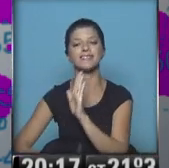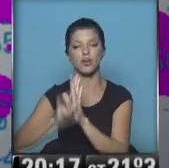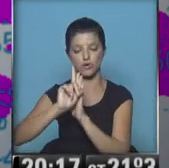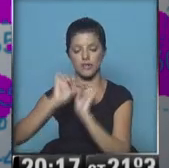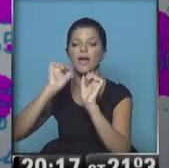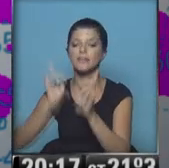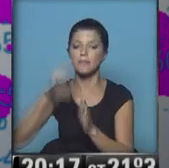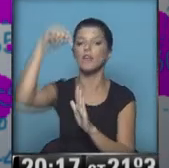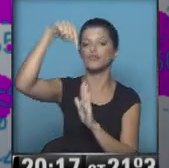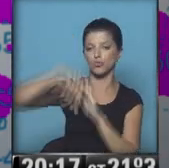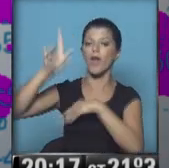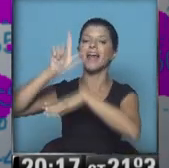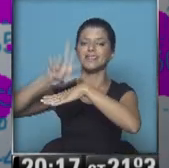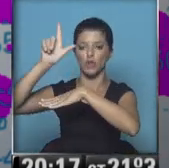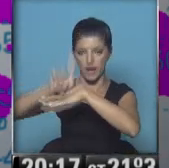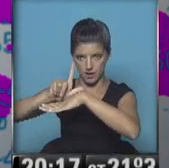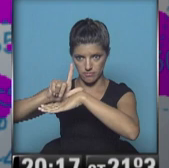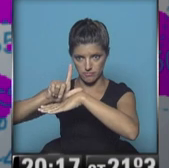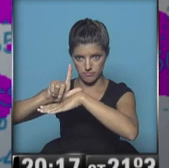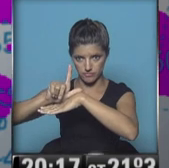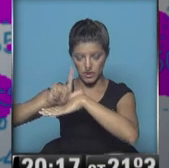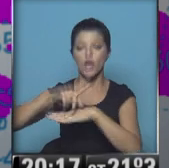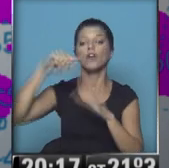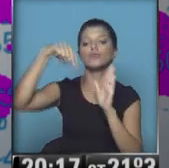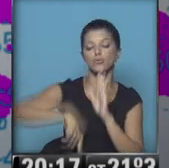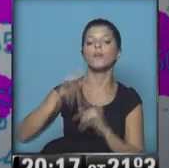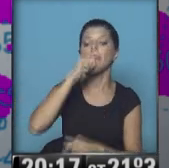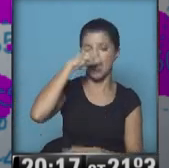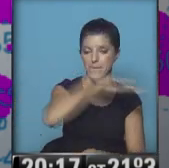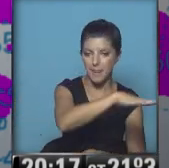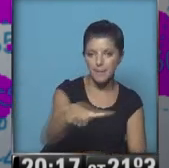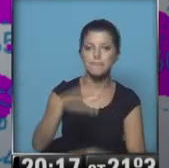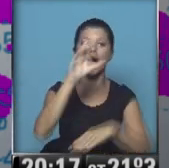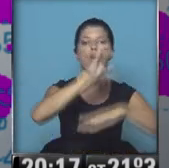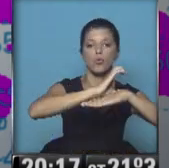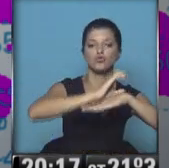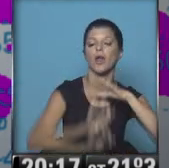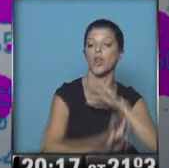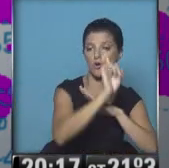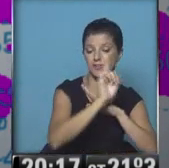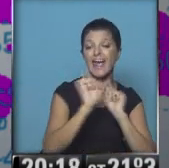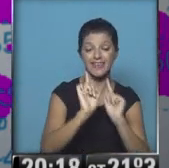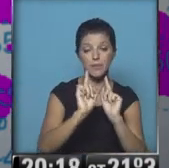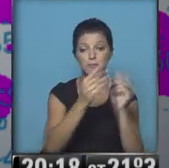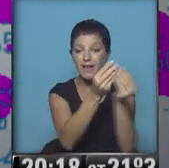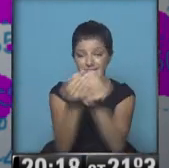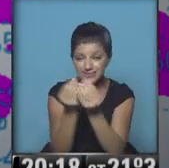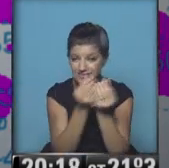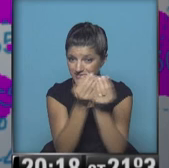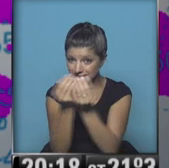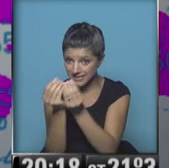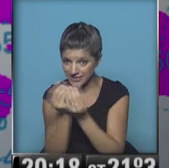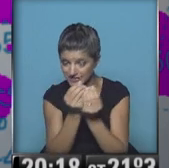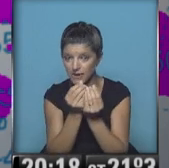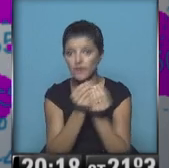también sur del litoral, sur de la provincia de Buenos Aires, sur de La Pampa, norte de Cuyo. Hay que tener en cuenta que las cenizas estas que se están desplazando hacia el noreste